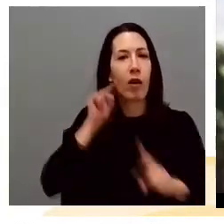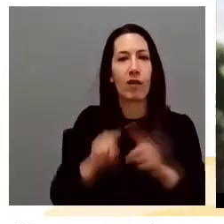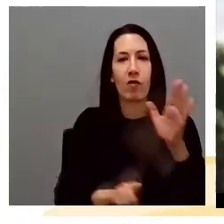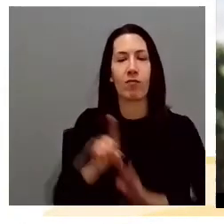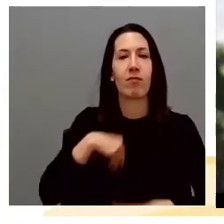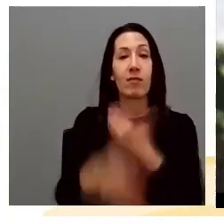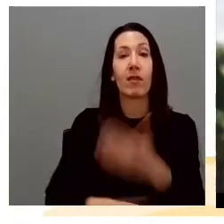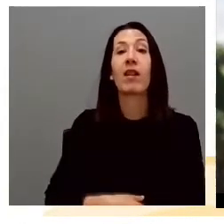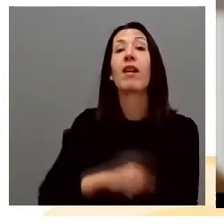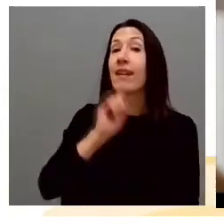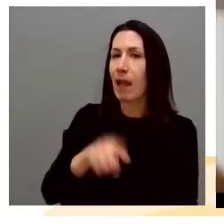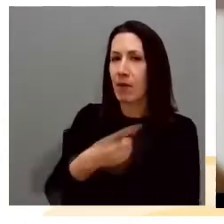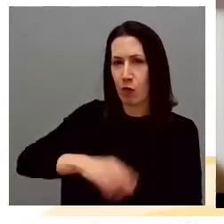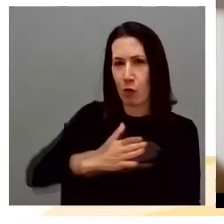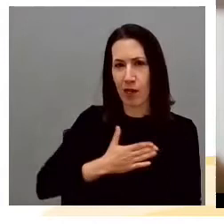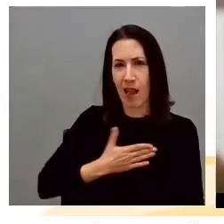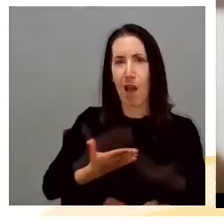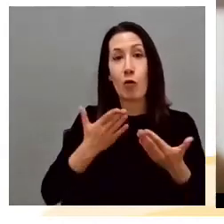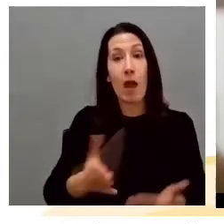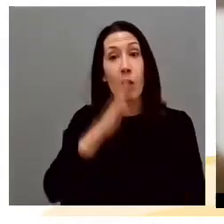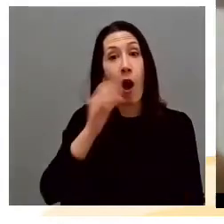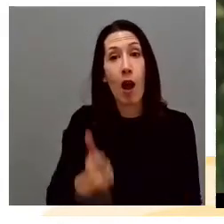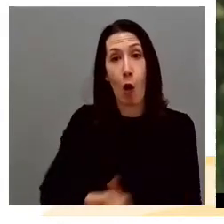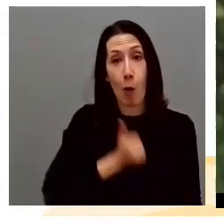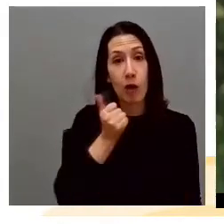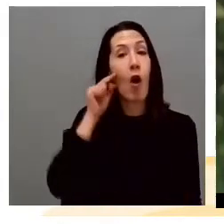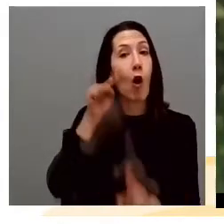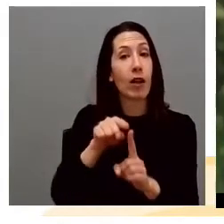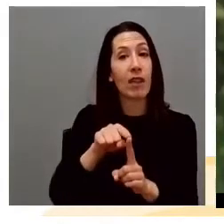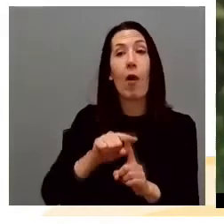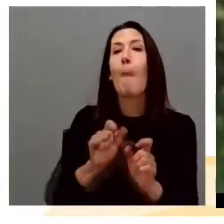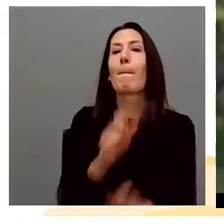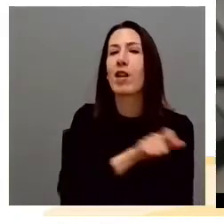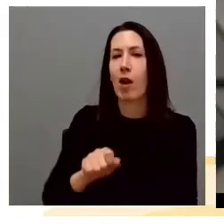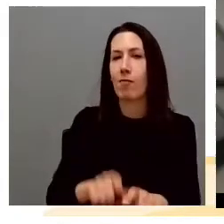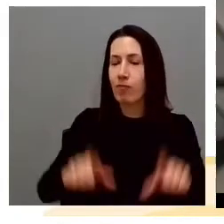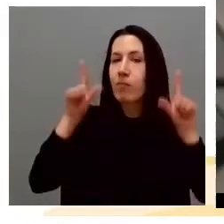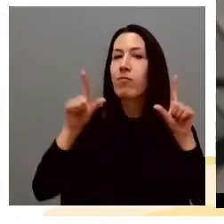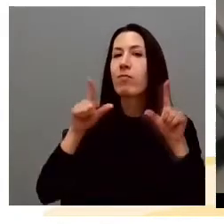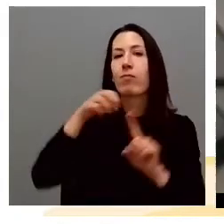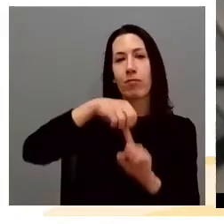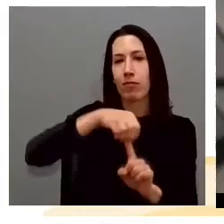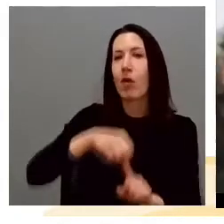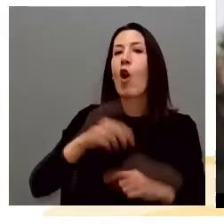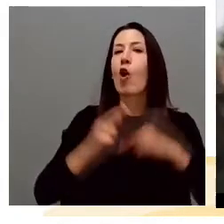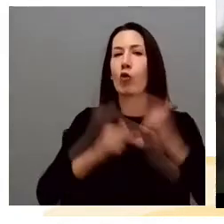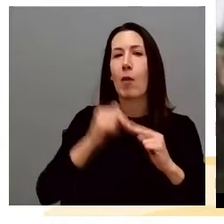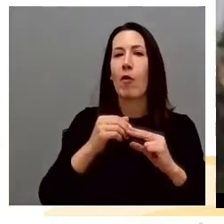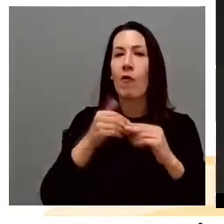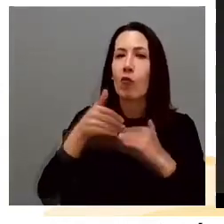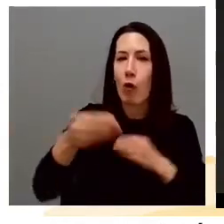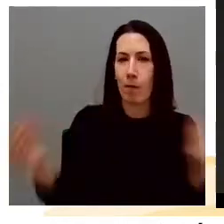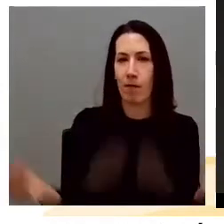Y también con vuestra ayuda. Es nuestra oportunidad de poner a las personas en primer lugar. Construyamos un futuro mejor.